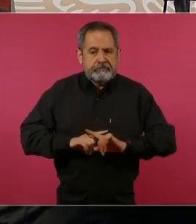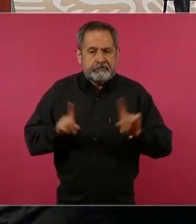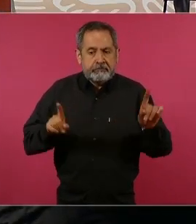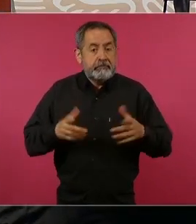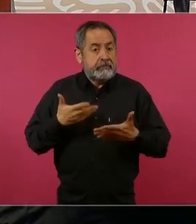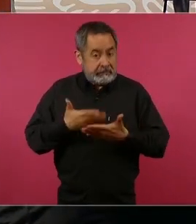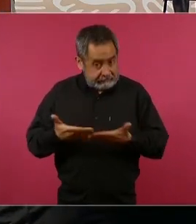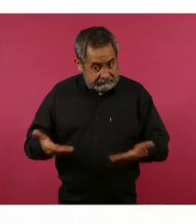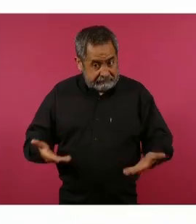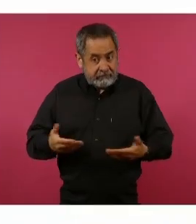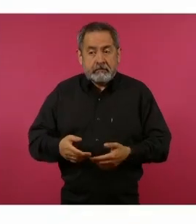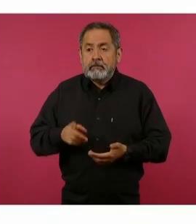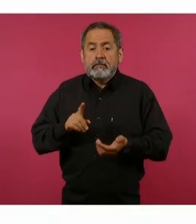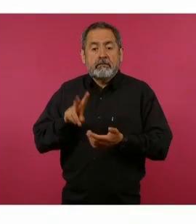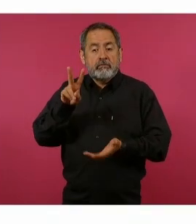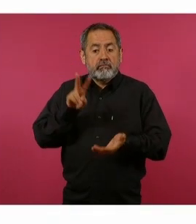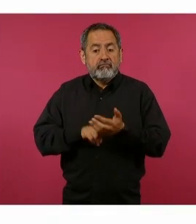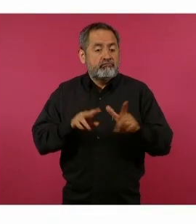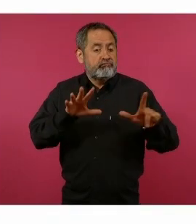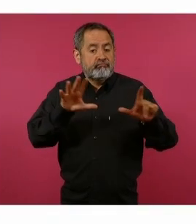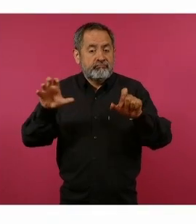hay